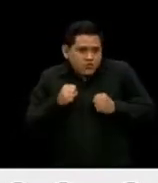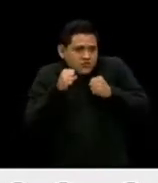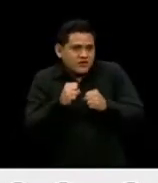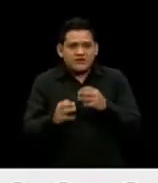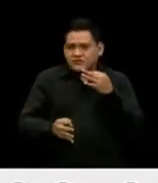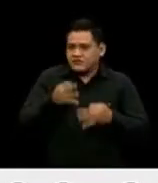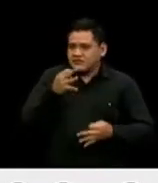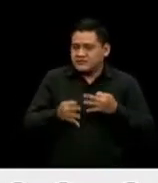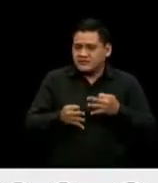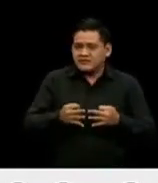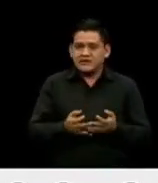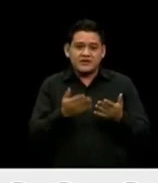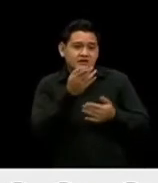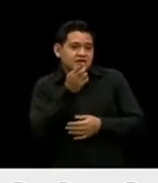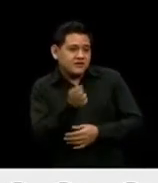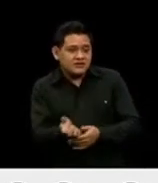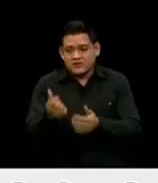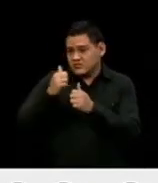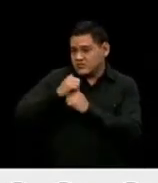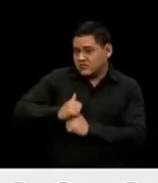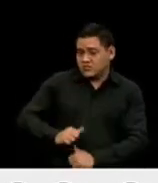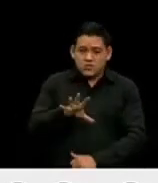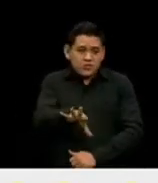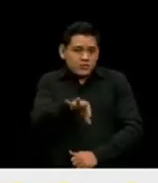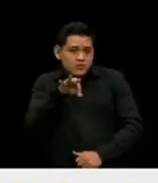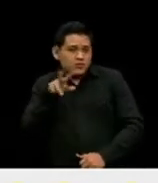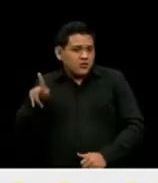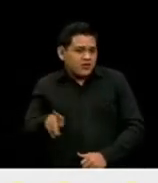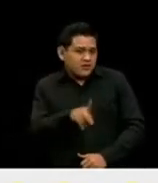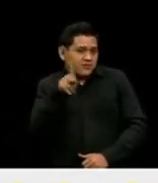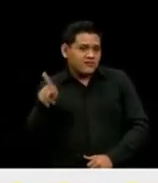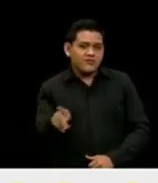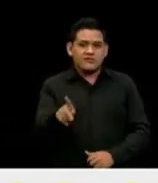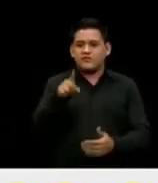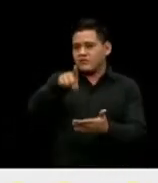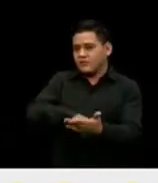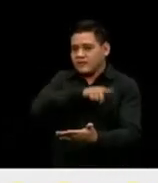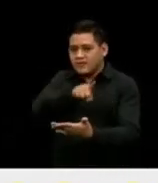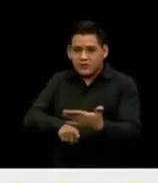que sean sus miembros elegidos por el pueblo en voto de la urna